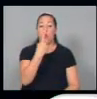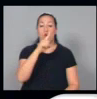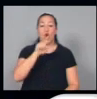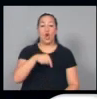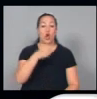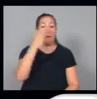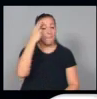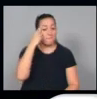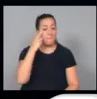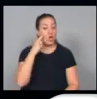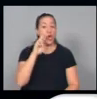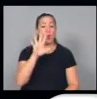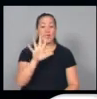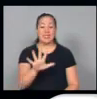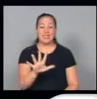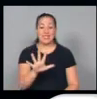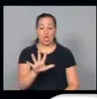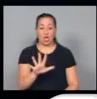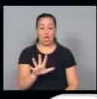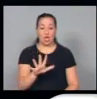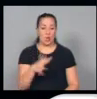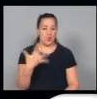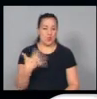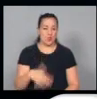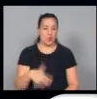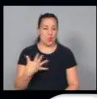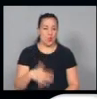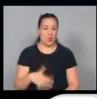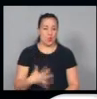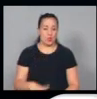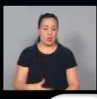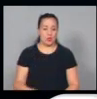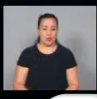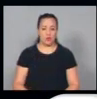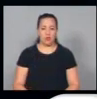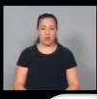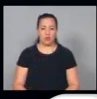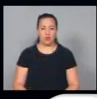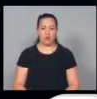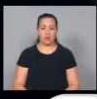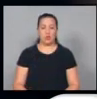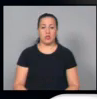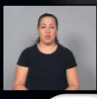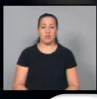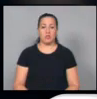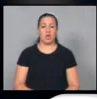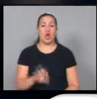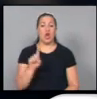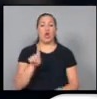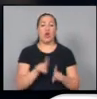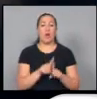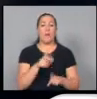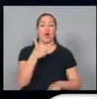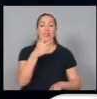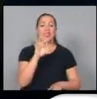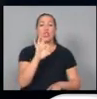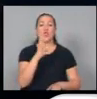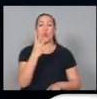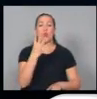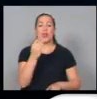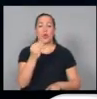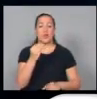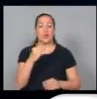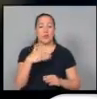1,95 de alcohol en sangre. Muchísimo, ¿eh? Muchísimo. 3 o 4 veces más. Te comento